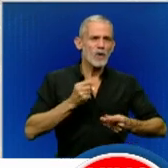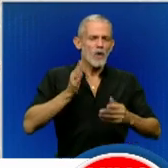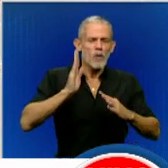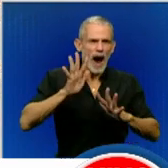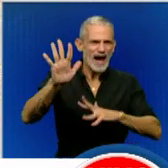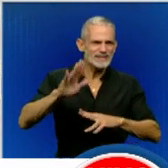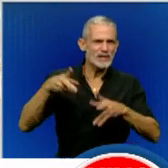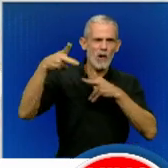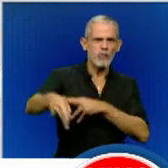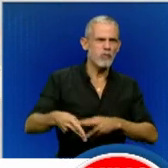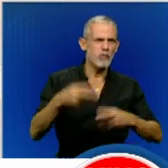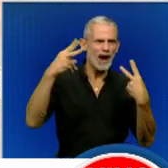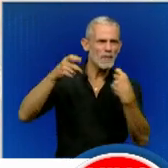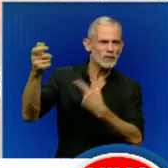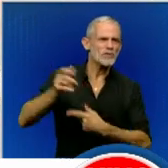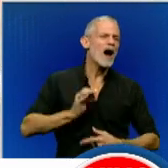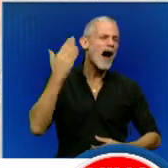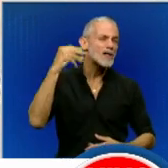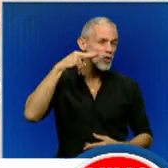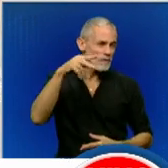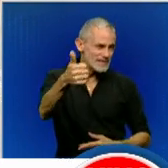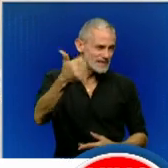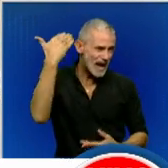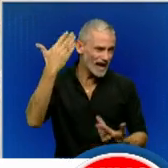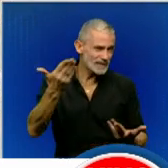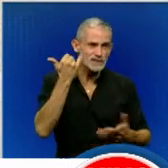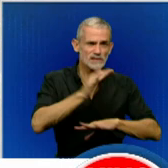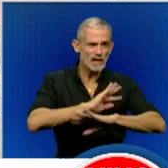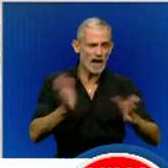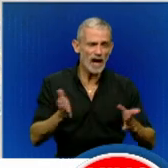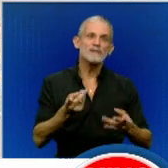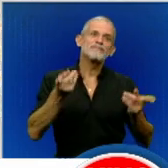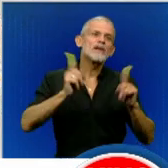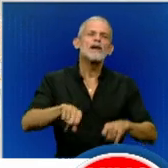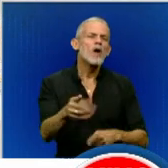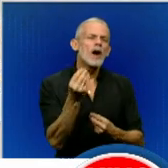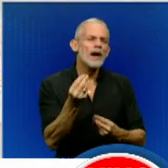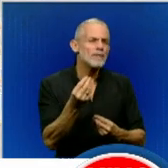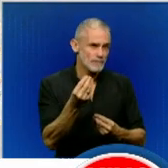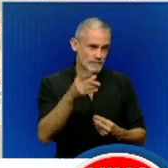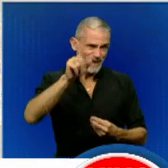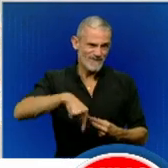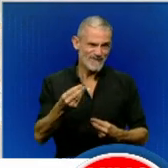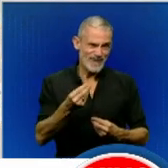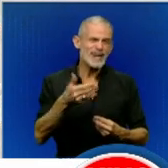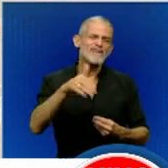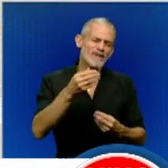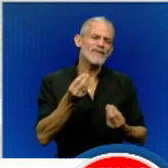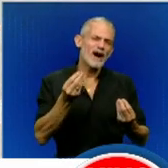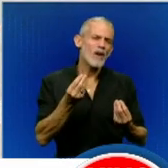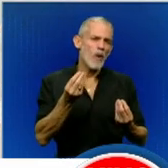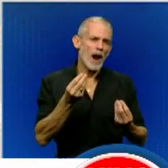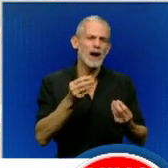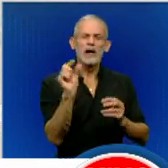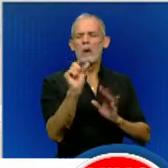estas características en el año 2006 esto sólo va a generar sólo va a generar una muy